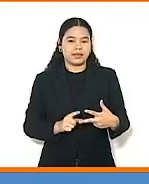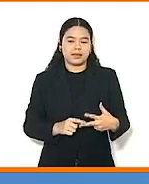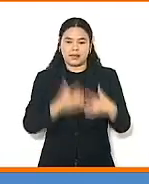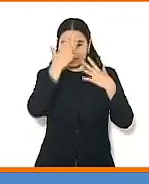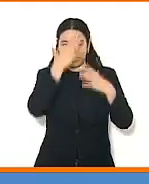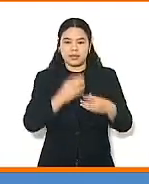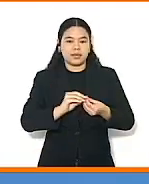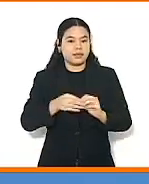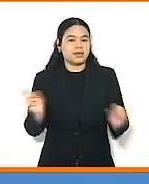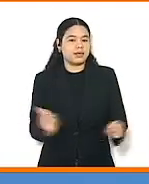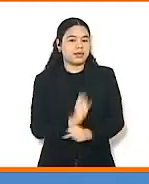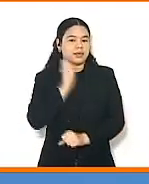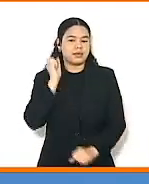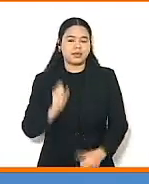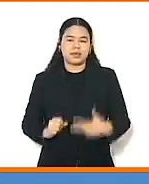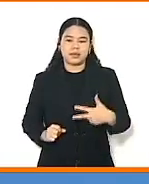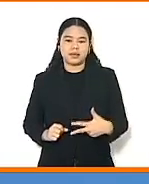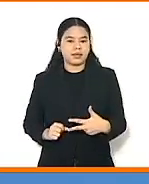Tercer número favorecido,